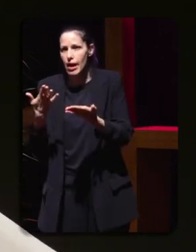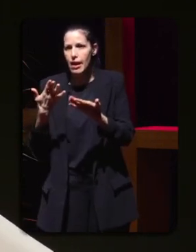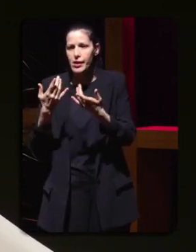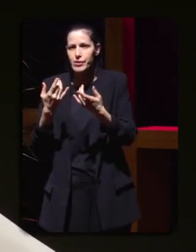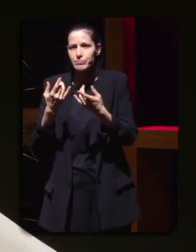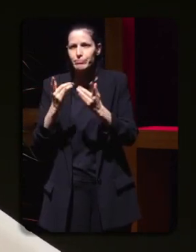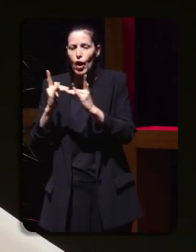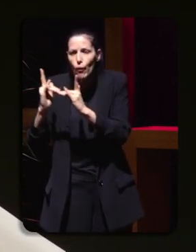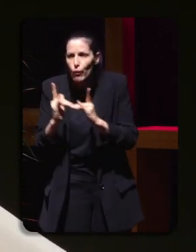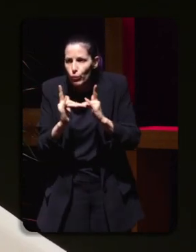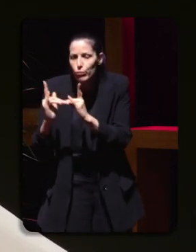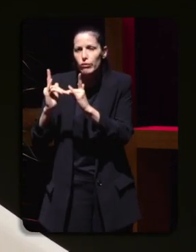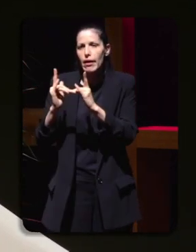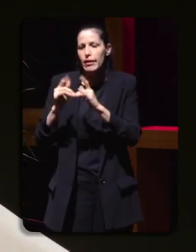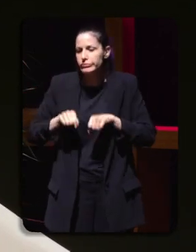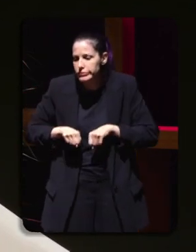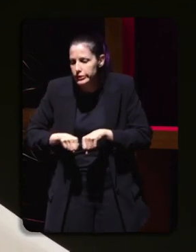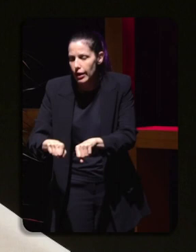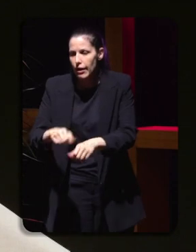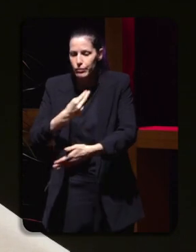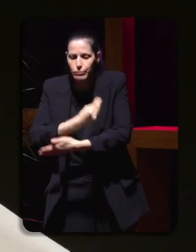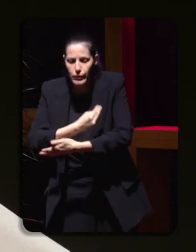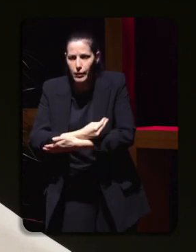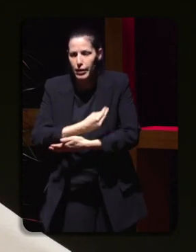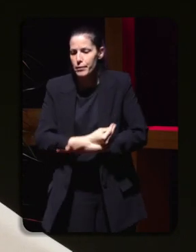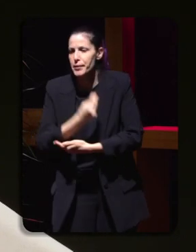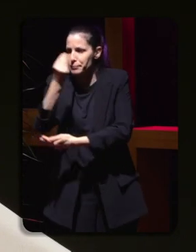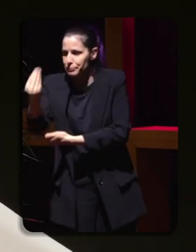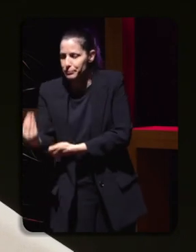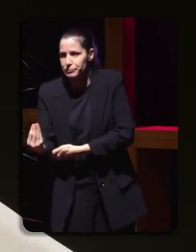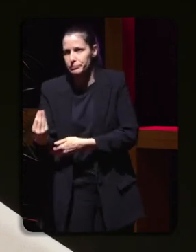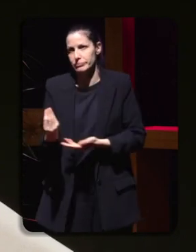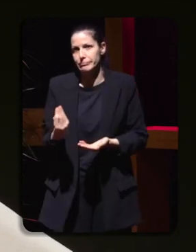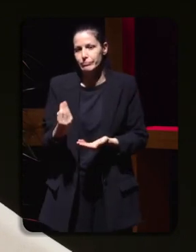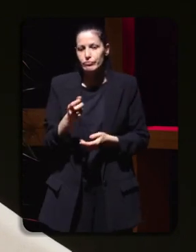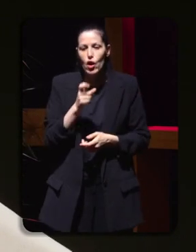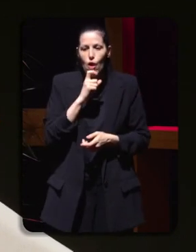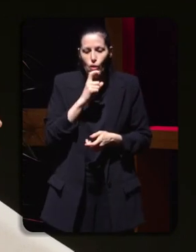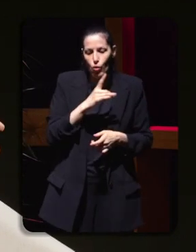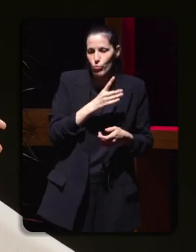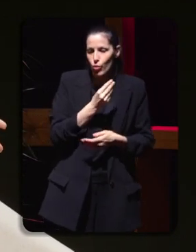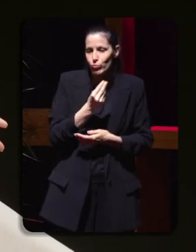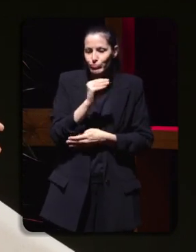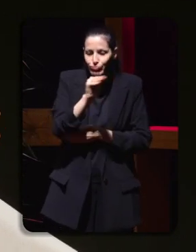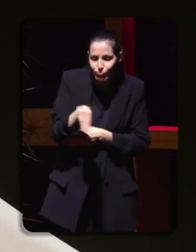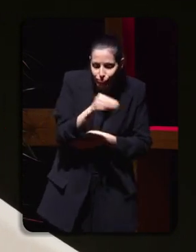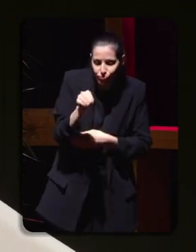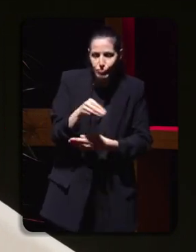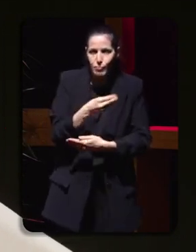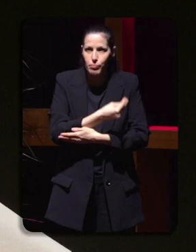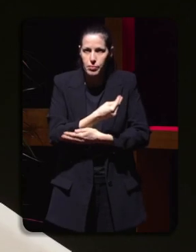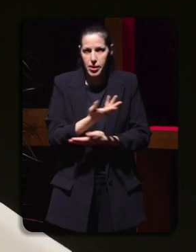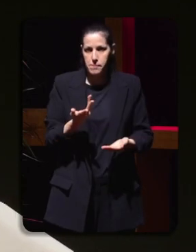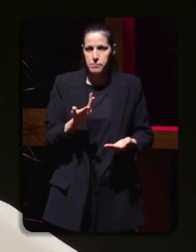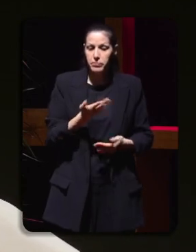cuna el bebé el manual de instrucciones de cómo se cuida un bebé de plástico que bueno bien a los niños hemos dejado de regalarles